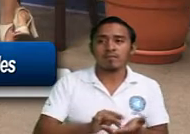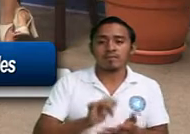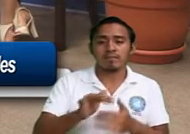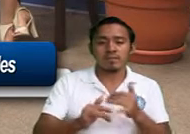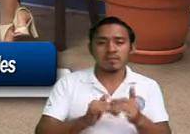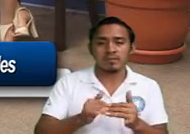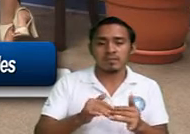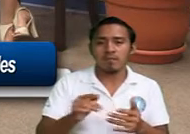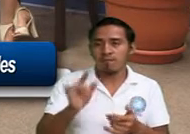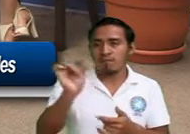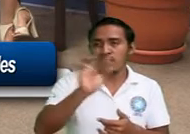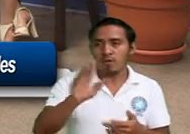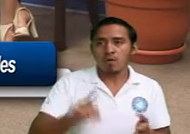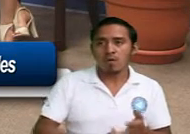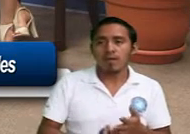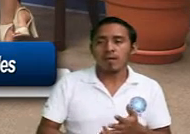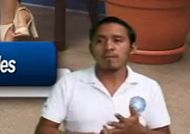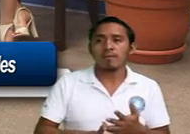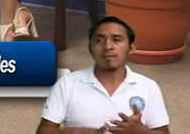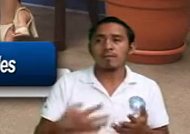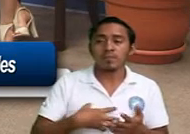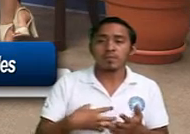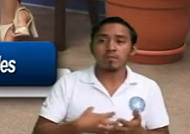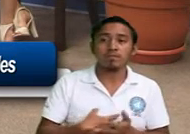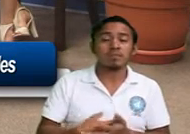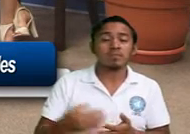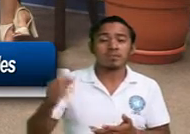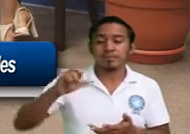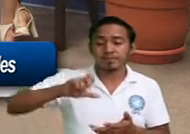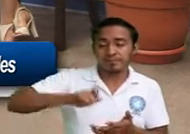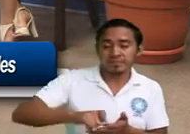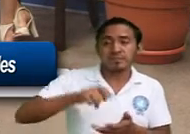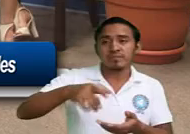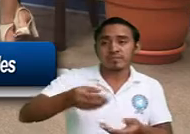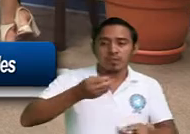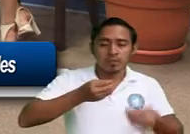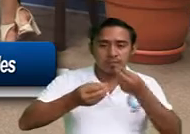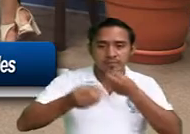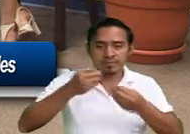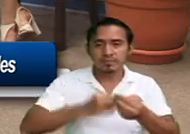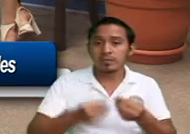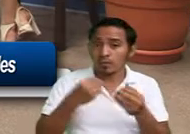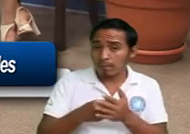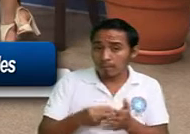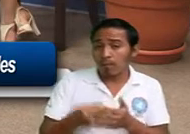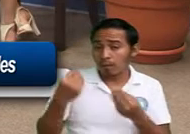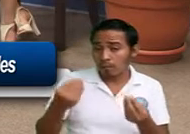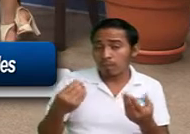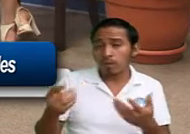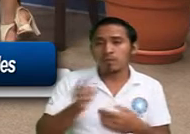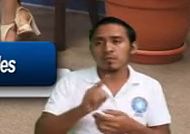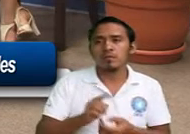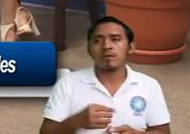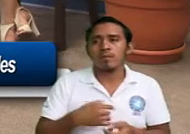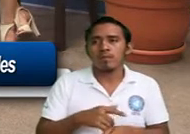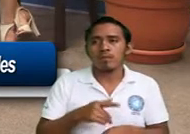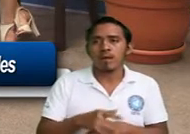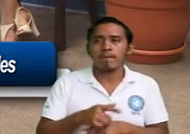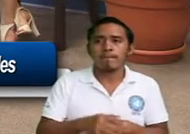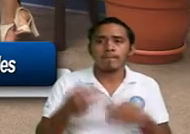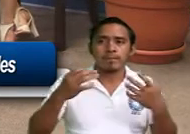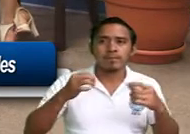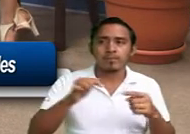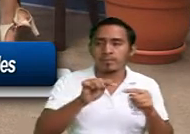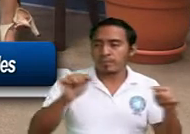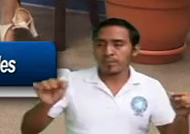poquito de limón al frijolito y absorbe mejor el hierro, y entonces le ayuda, no tiene que gastar el montón, tiene que acomodarse a los